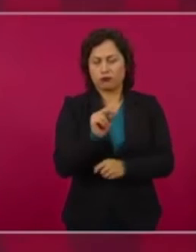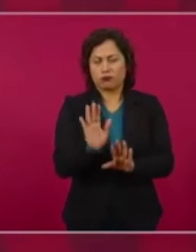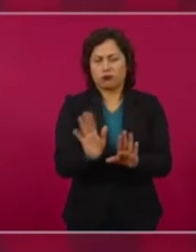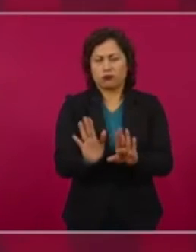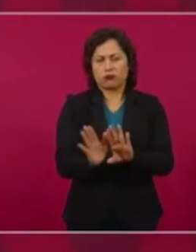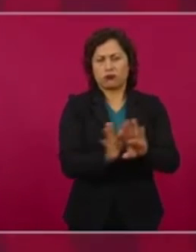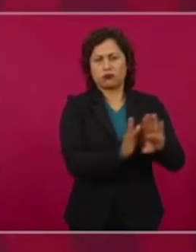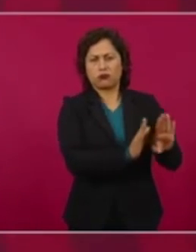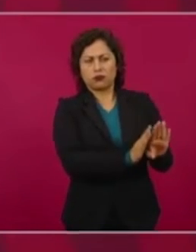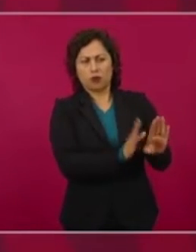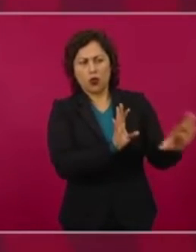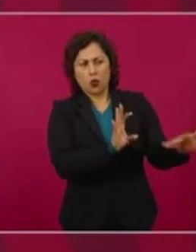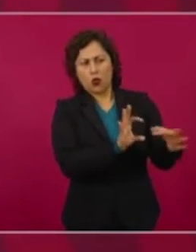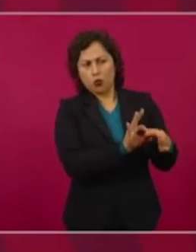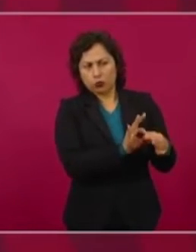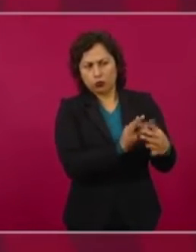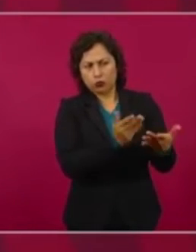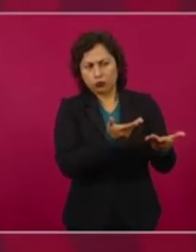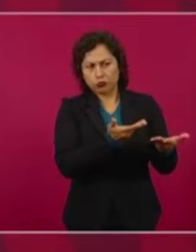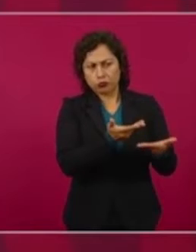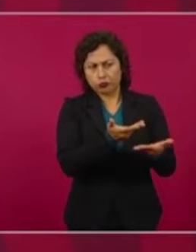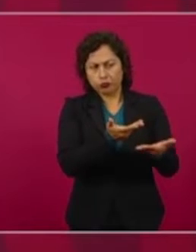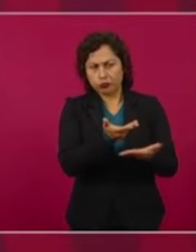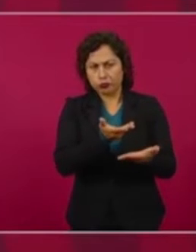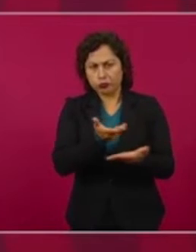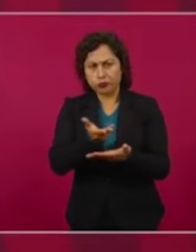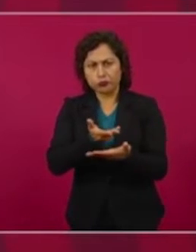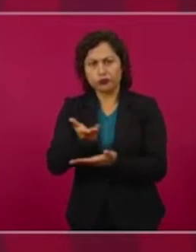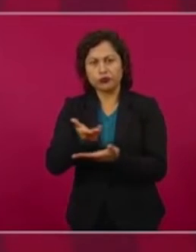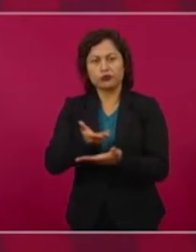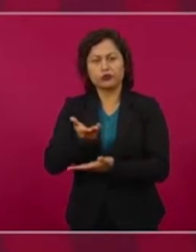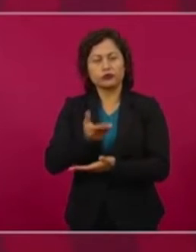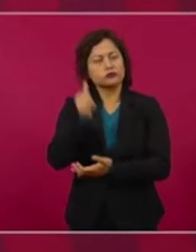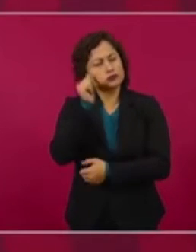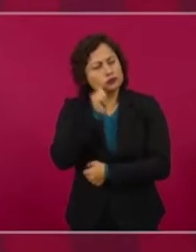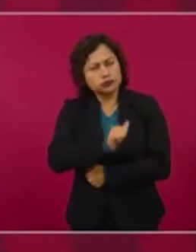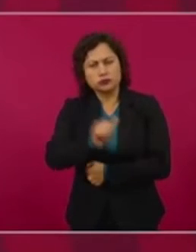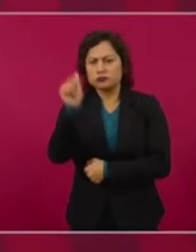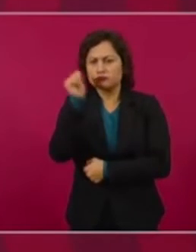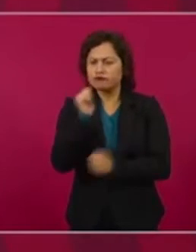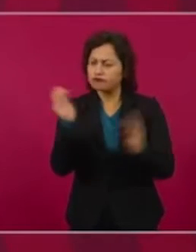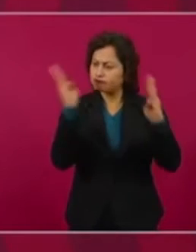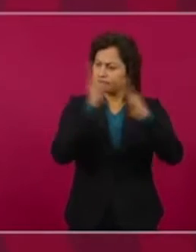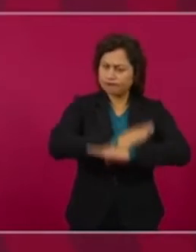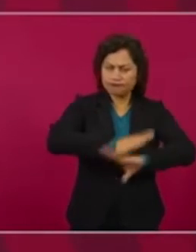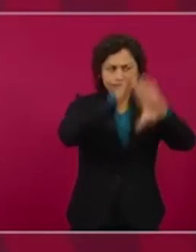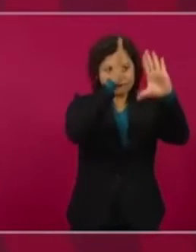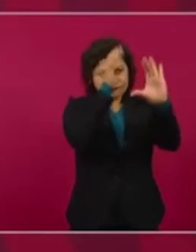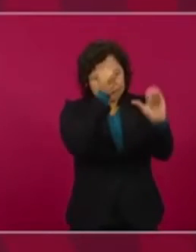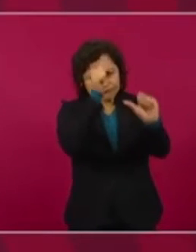arreglo, siempre buscamos el acuerdo